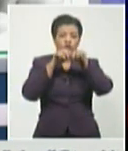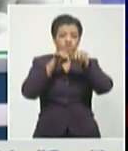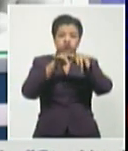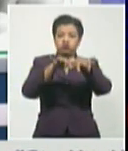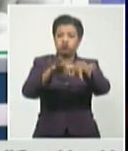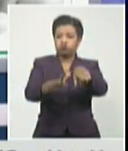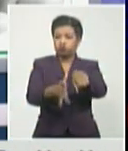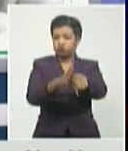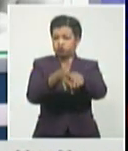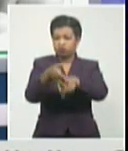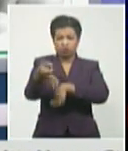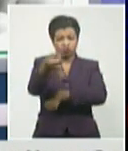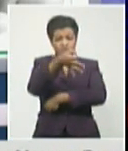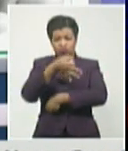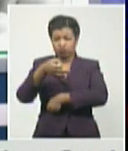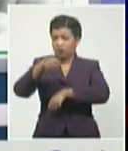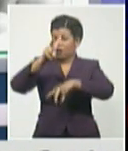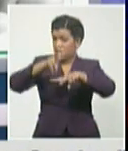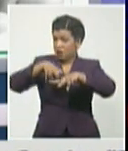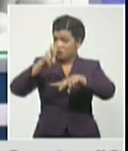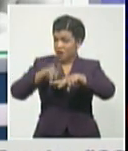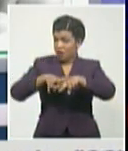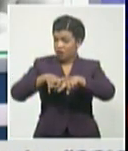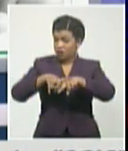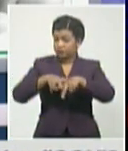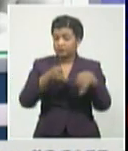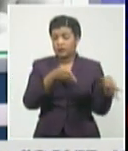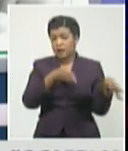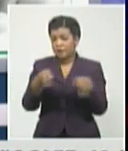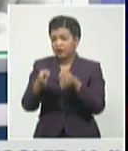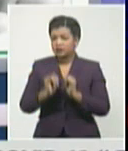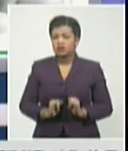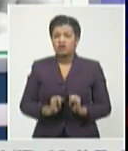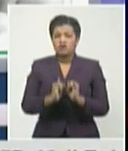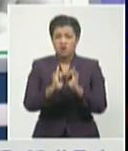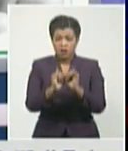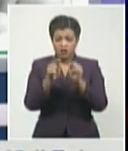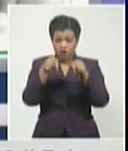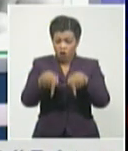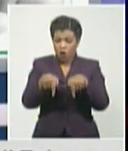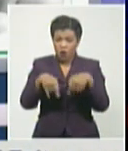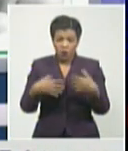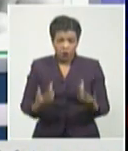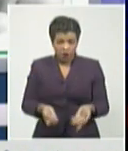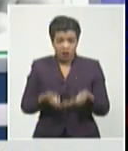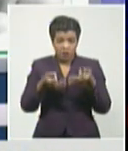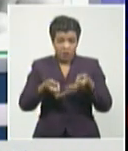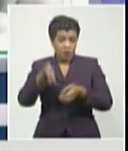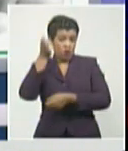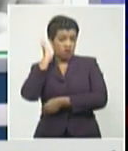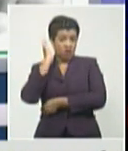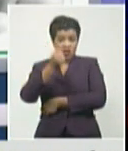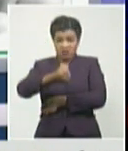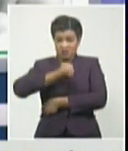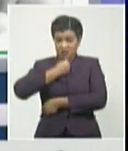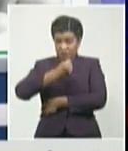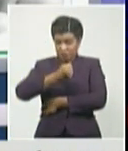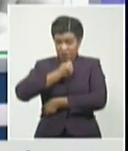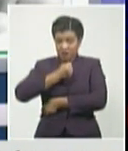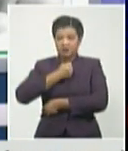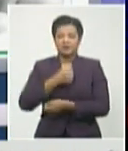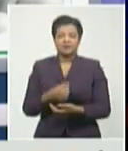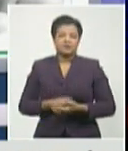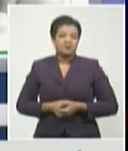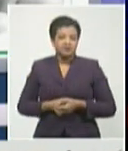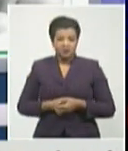municipios habaneros insistía en algunos datos en esta jornada el experto en conferencia de prensa del ministerio de salud pública